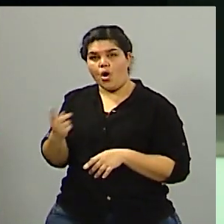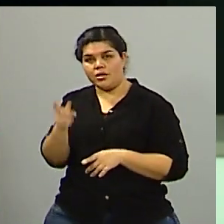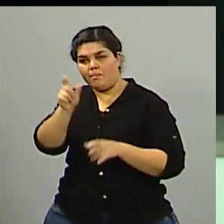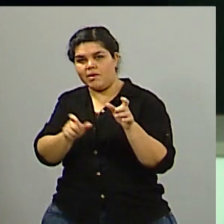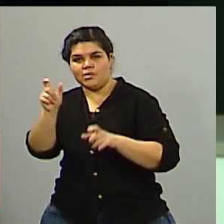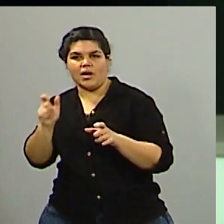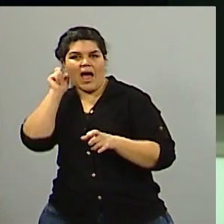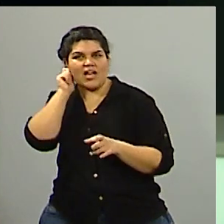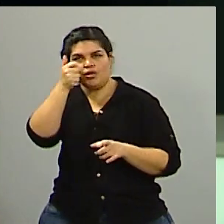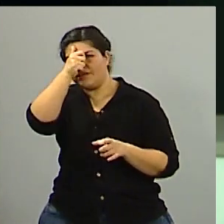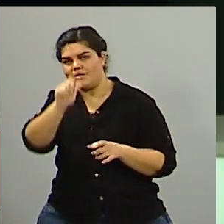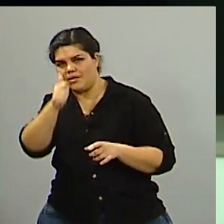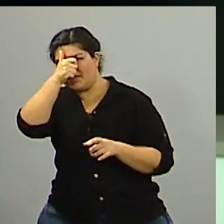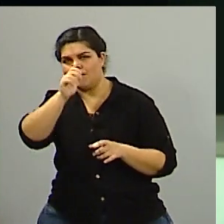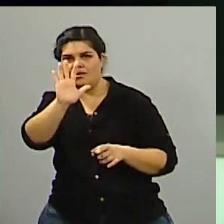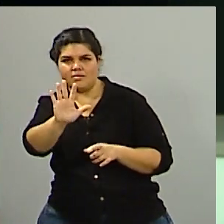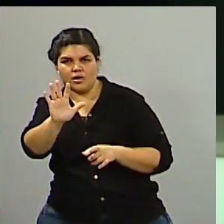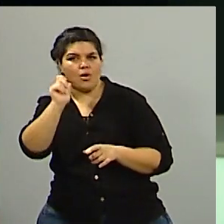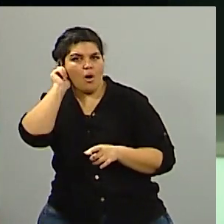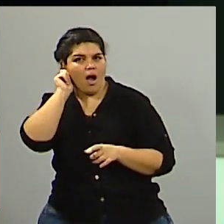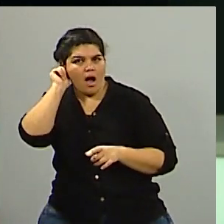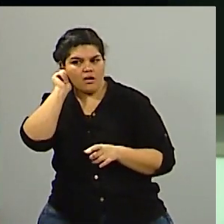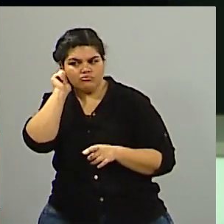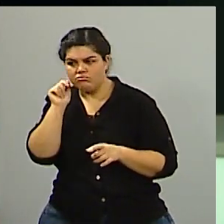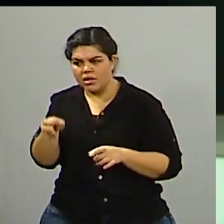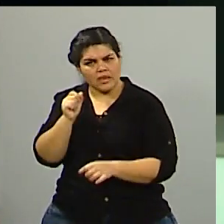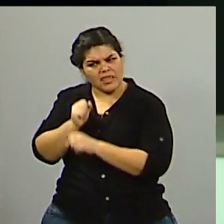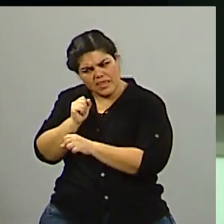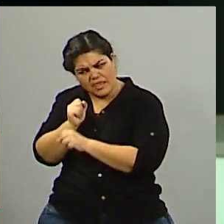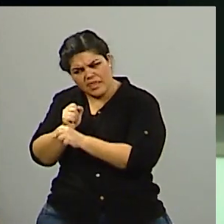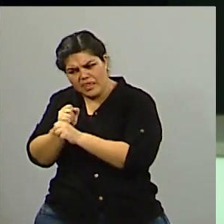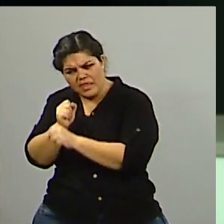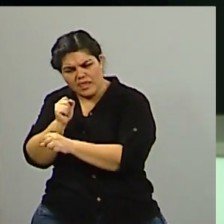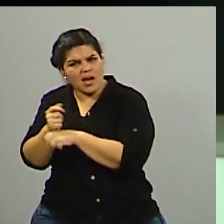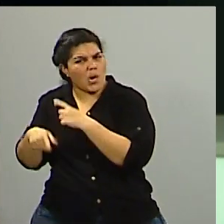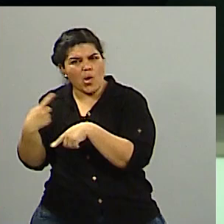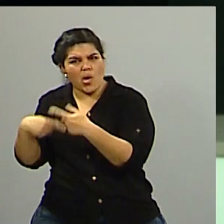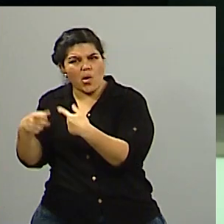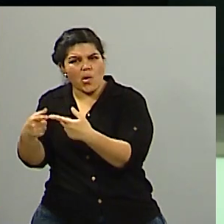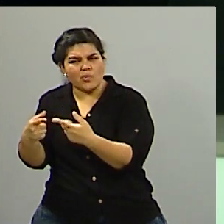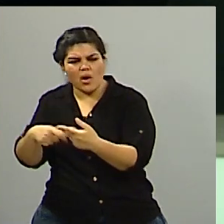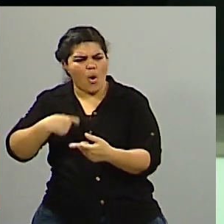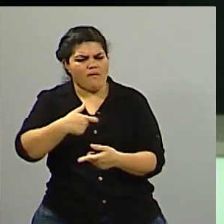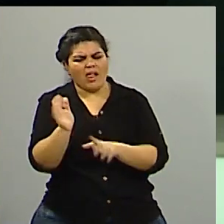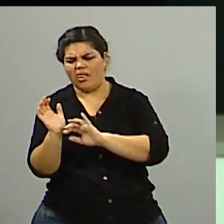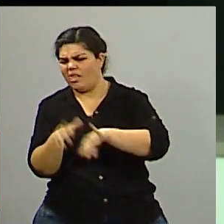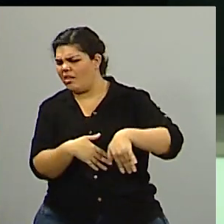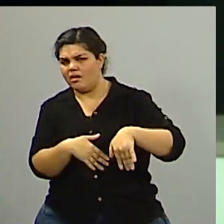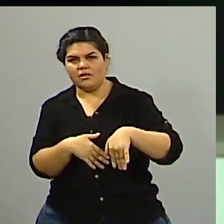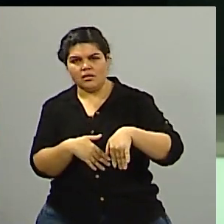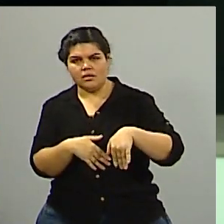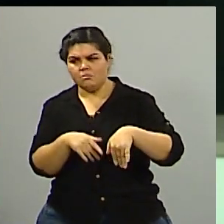60, 65 años, se encuentra absolutamente activa y no quiere saber nada con retirarse laboralmente, entonces en algunos